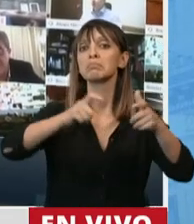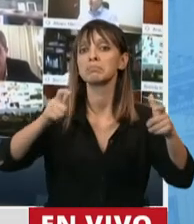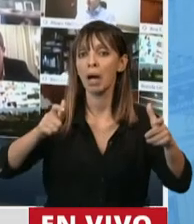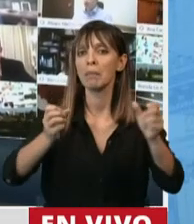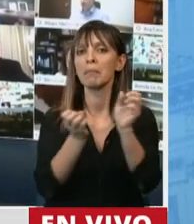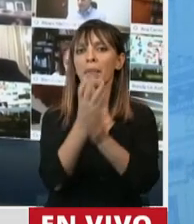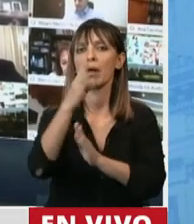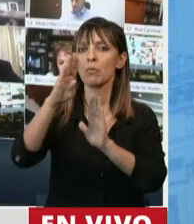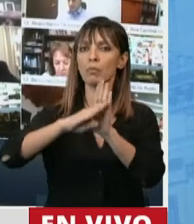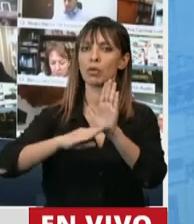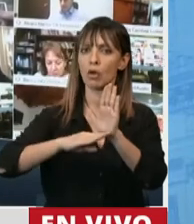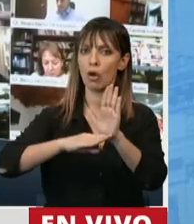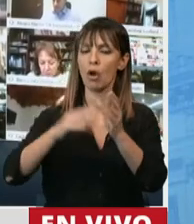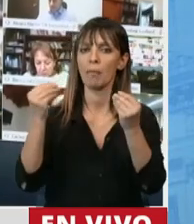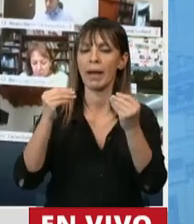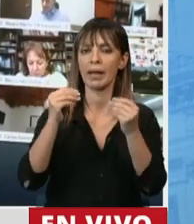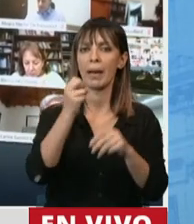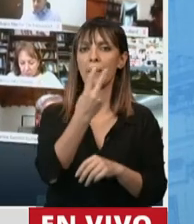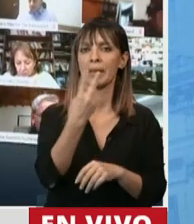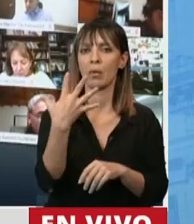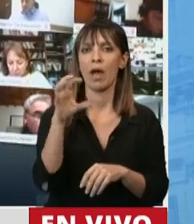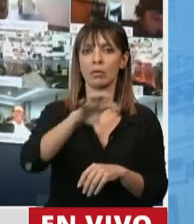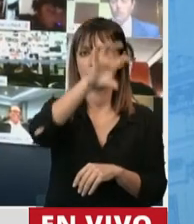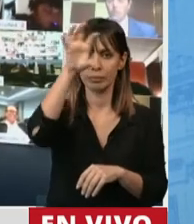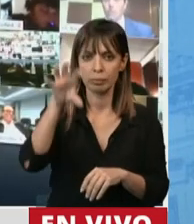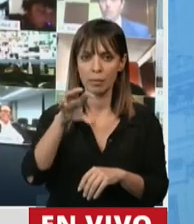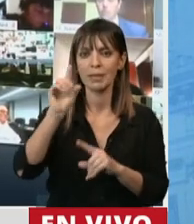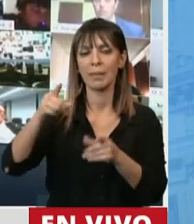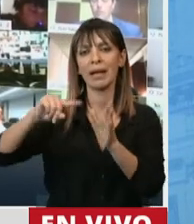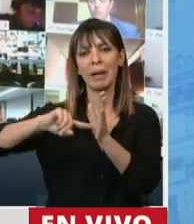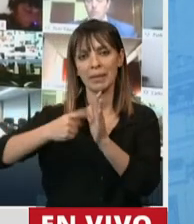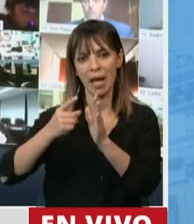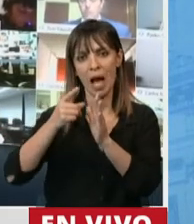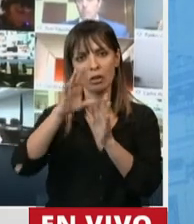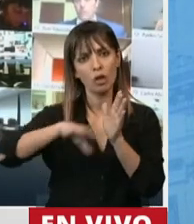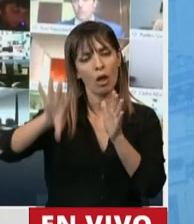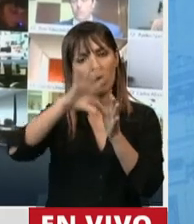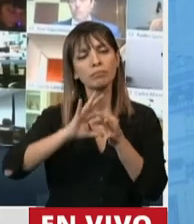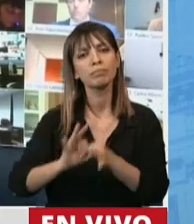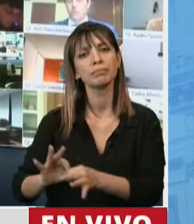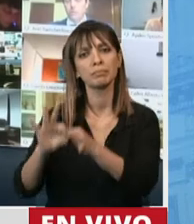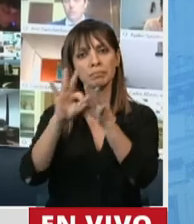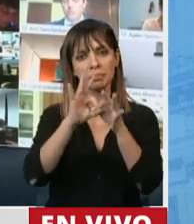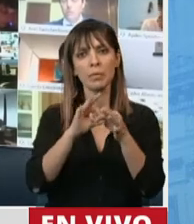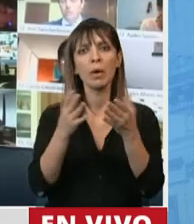protocolo extendido para que las 24 jurisdicciones en el marco del Consejo Federal de Salud pudieran